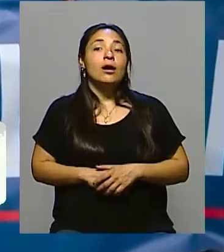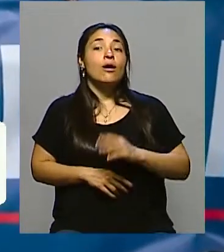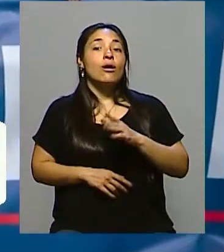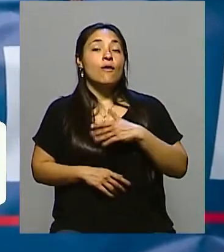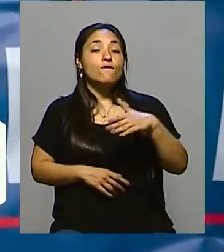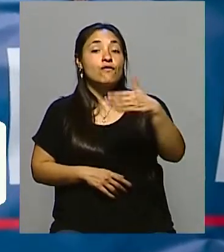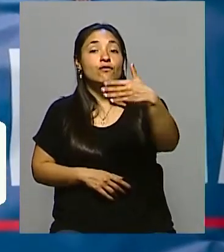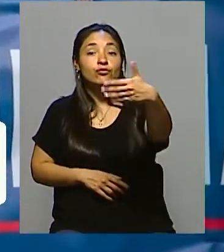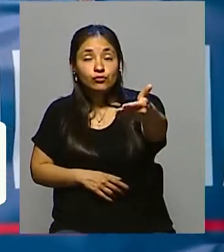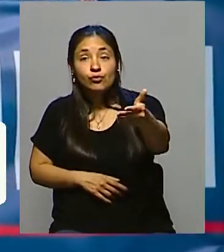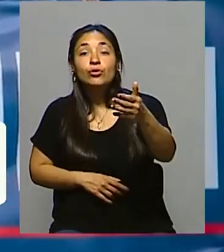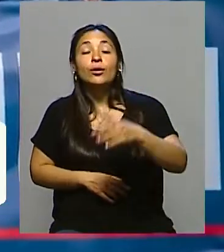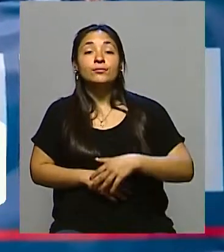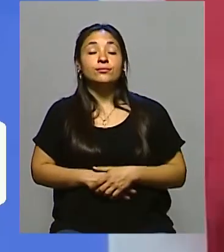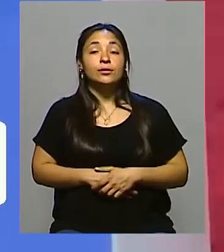próximo futuro, a menos que